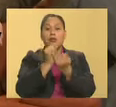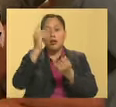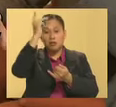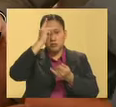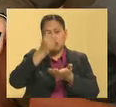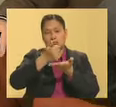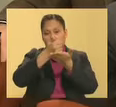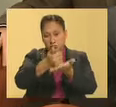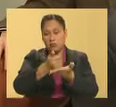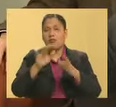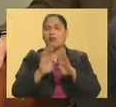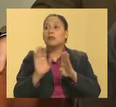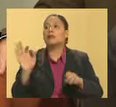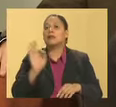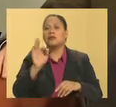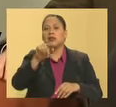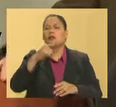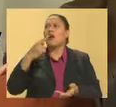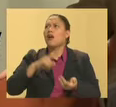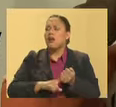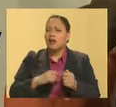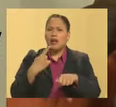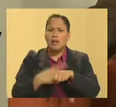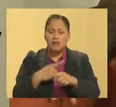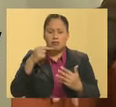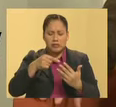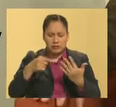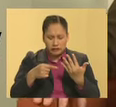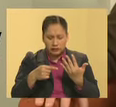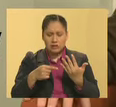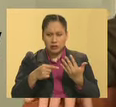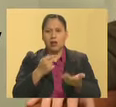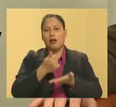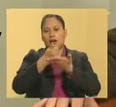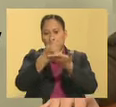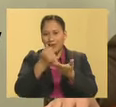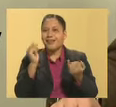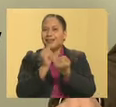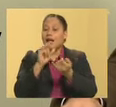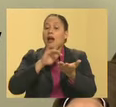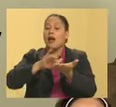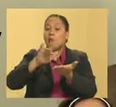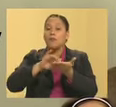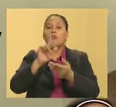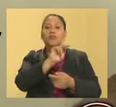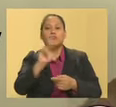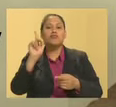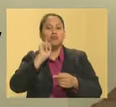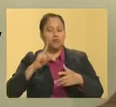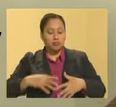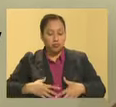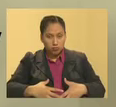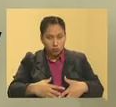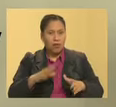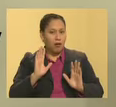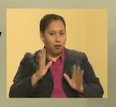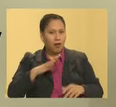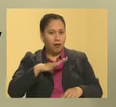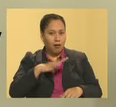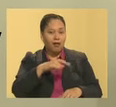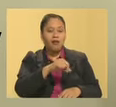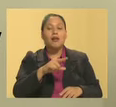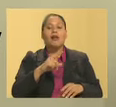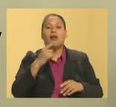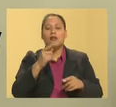psicológica en caso de que pues suframos algún padecimiento. De igual forma, ofrece apoyo a todas las mujeres embarazadas para que puedan llevar